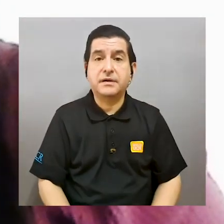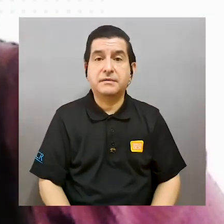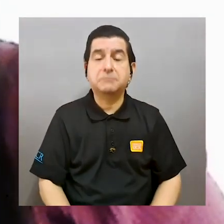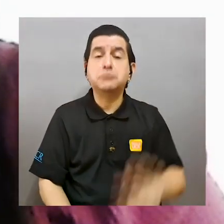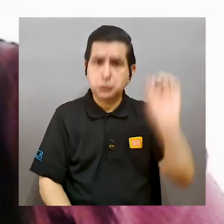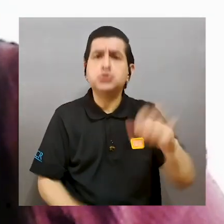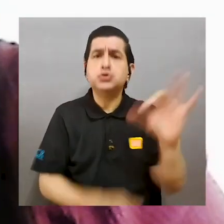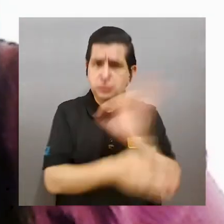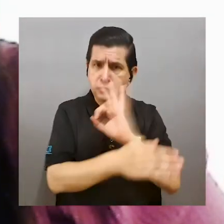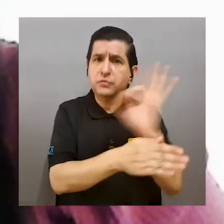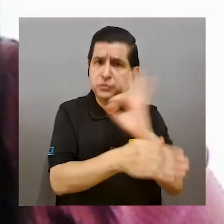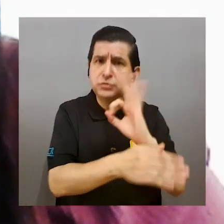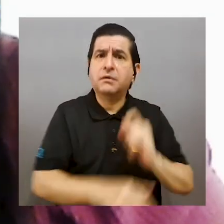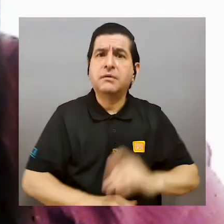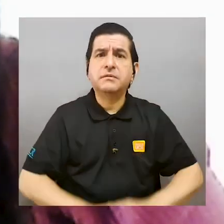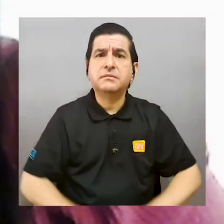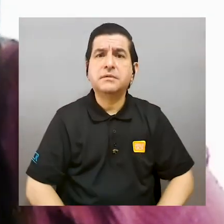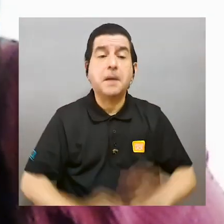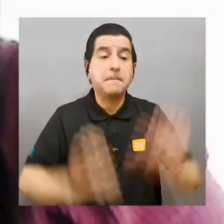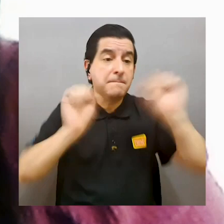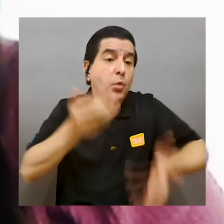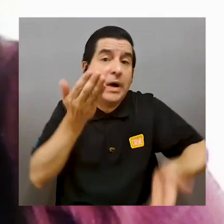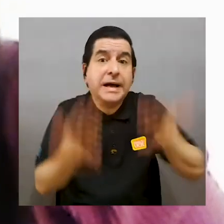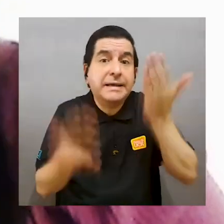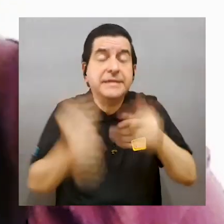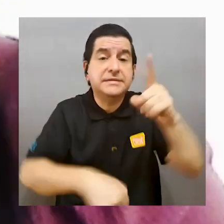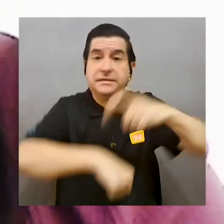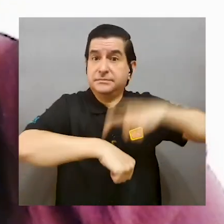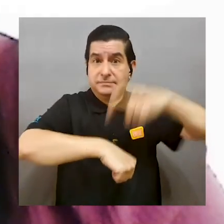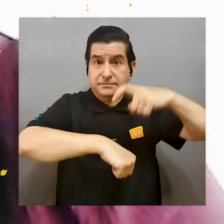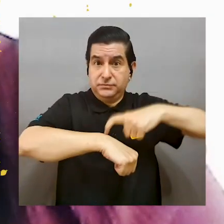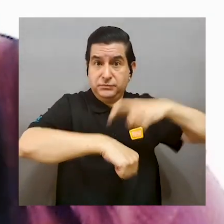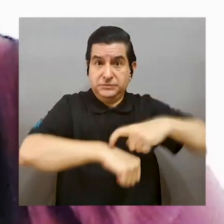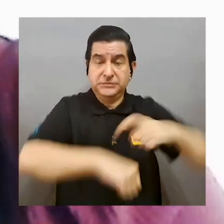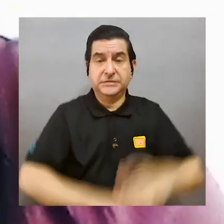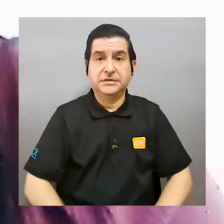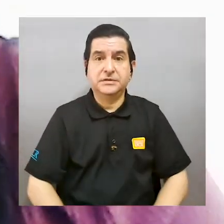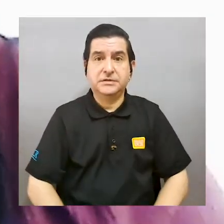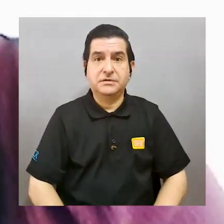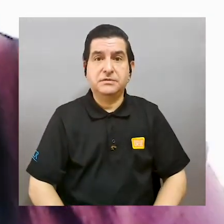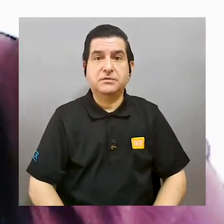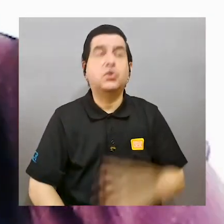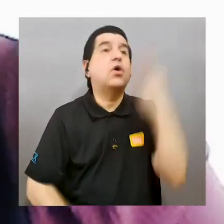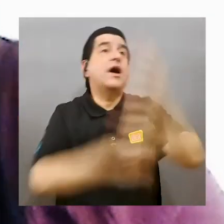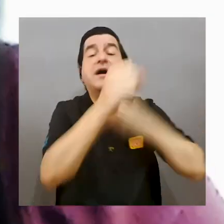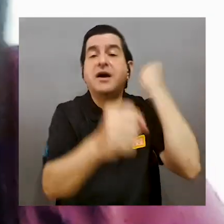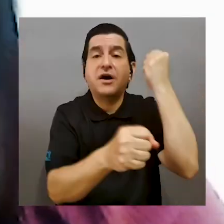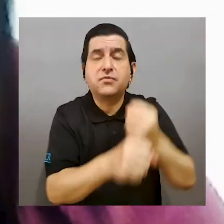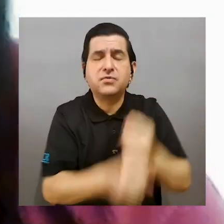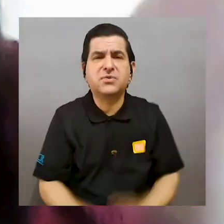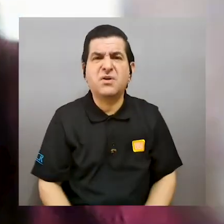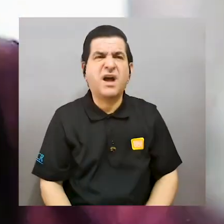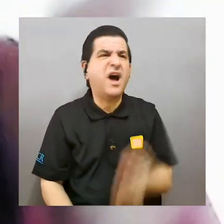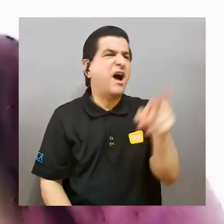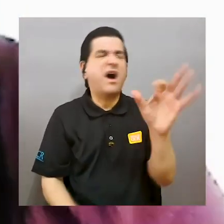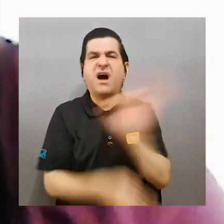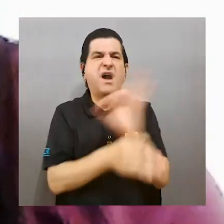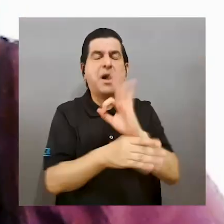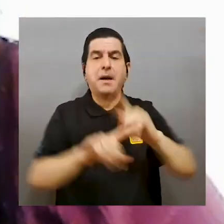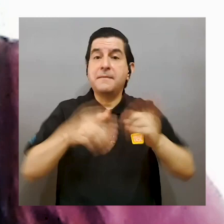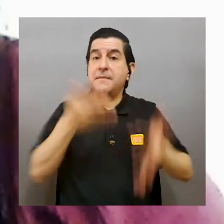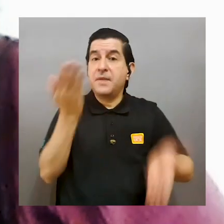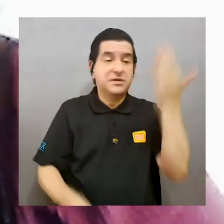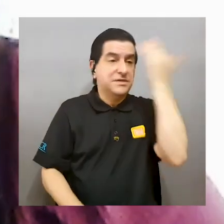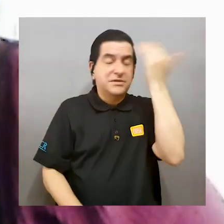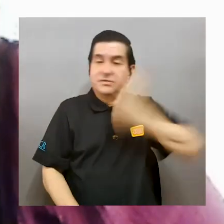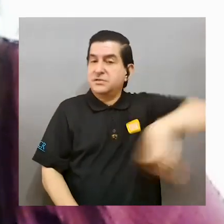para que llegue a funcionar, ¿verdad? Porque puede ser que en determinado momento, dentro de algunos años, digamos, no, es que no funcionó, pero tal